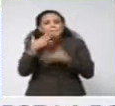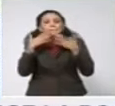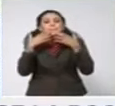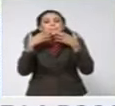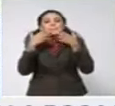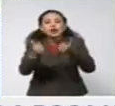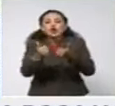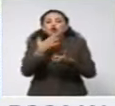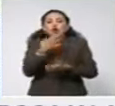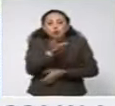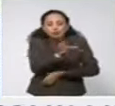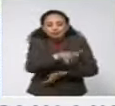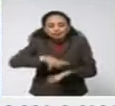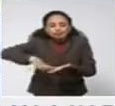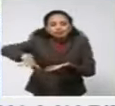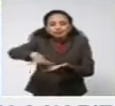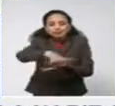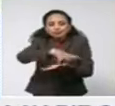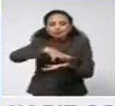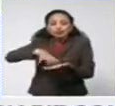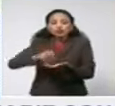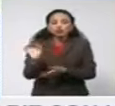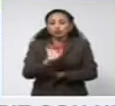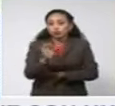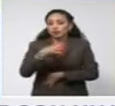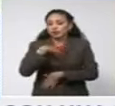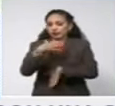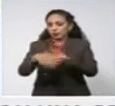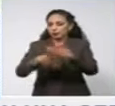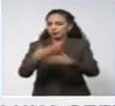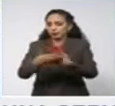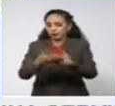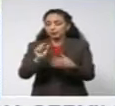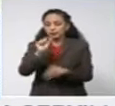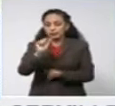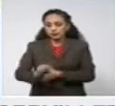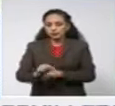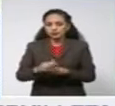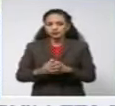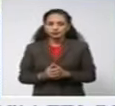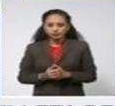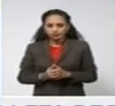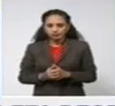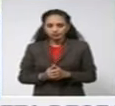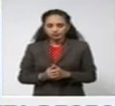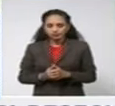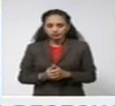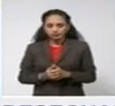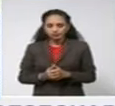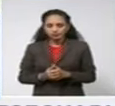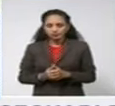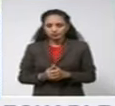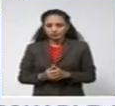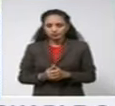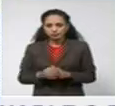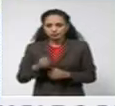dispersión que todavía estamos teniendo de los casos, que de acuerdo al tamaño de la bola